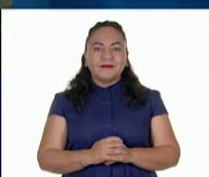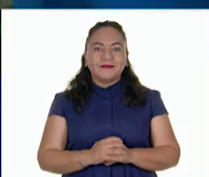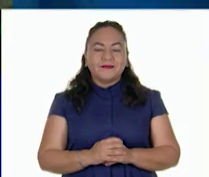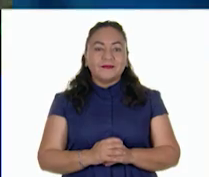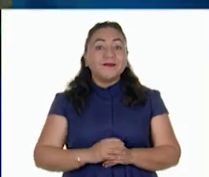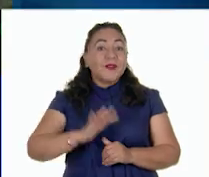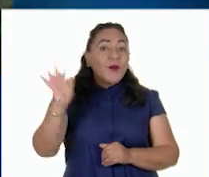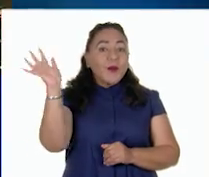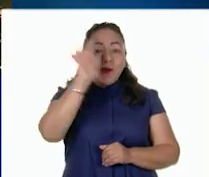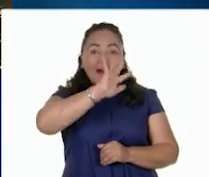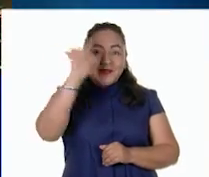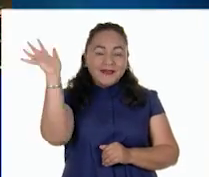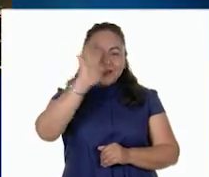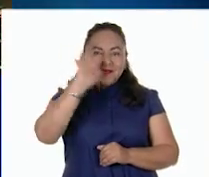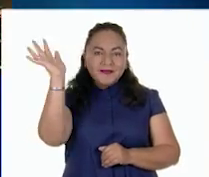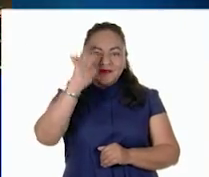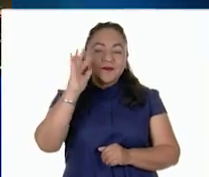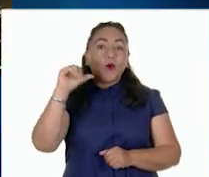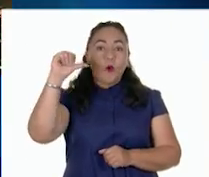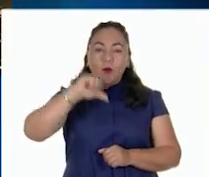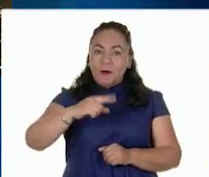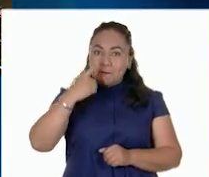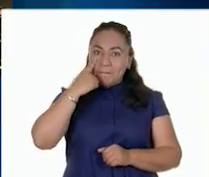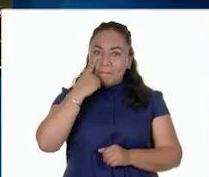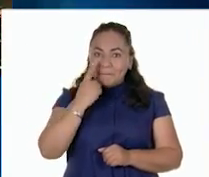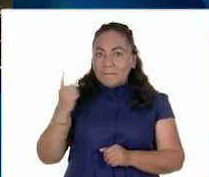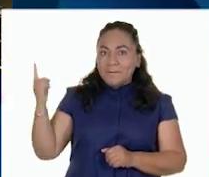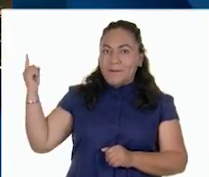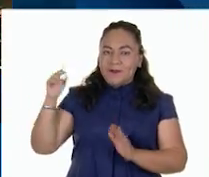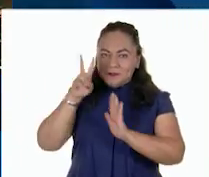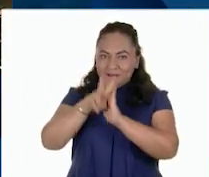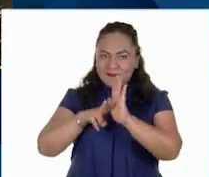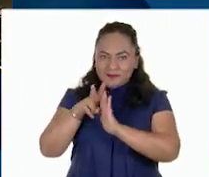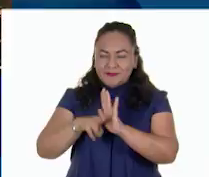¡Hola! ¡Vamos a ver el siguiente video!